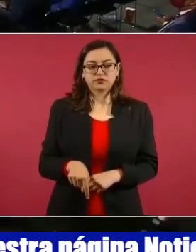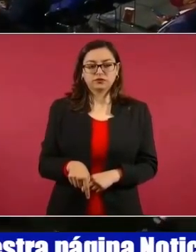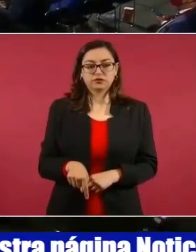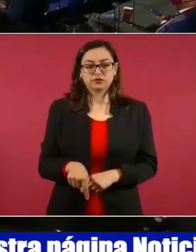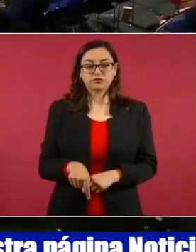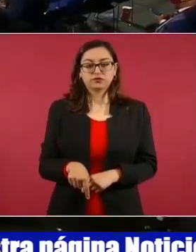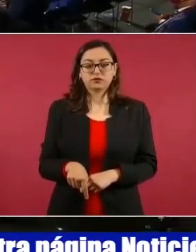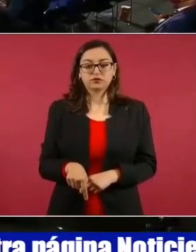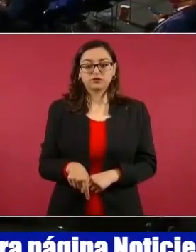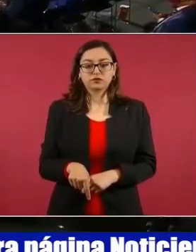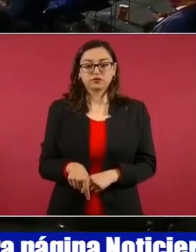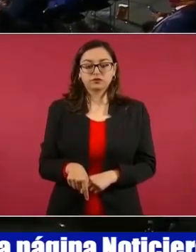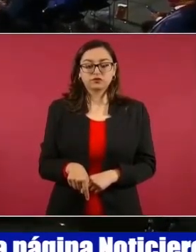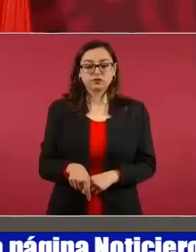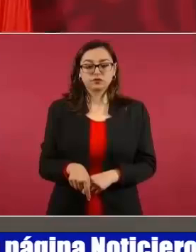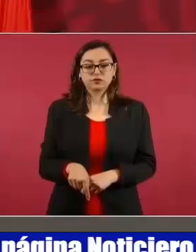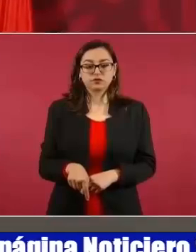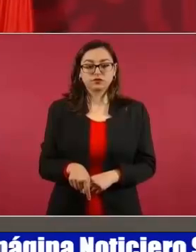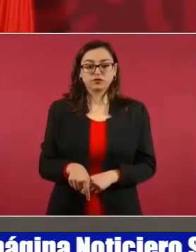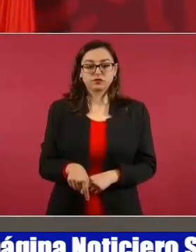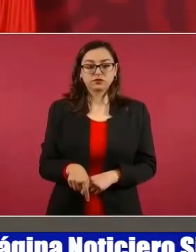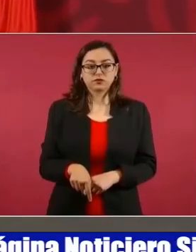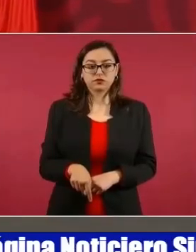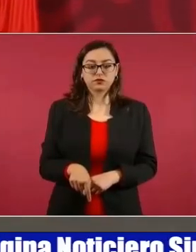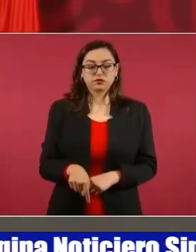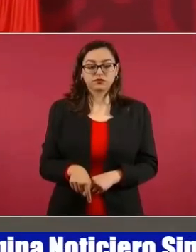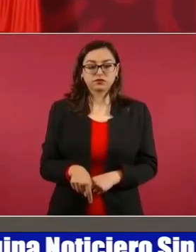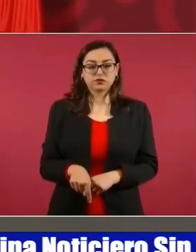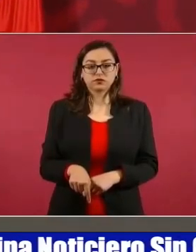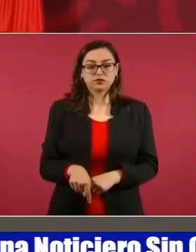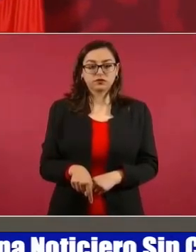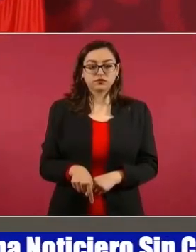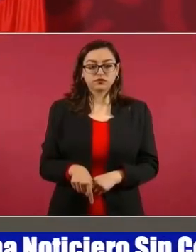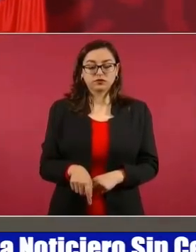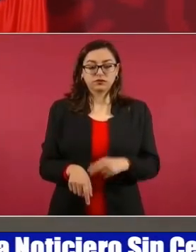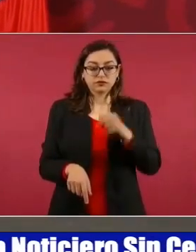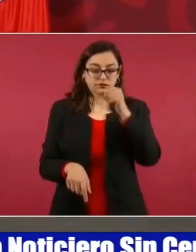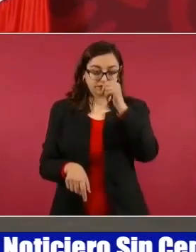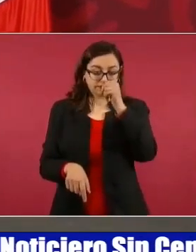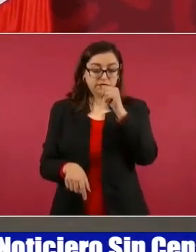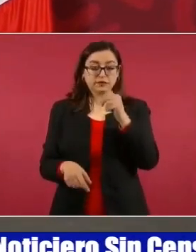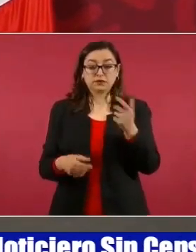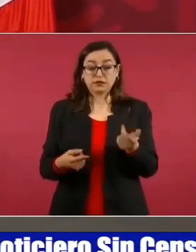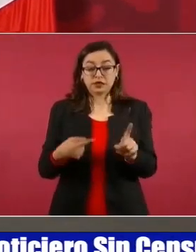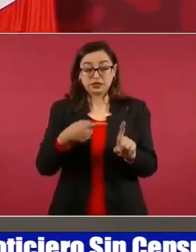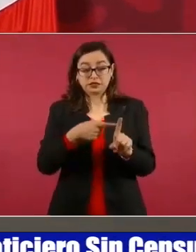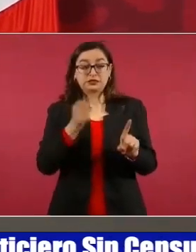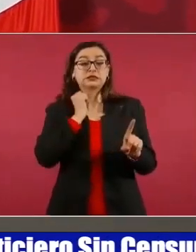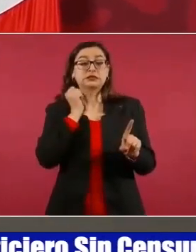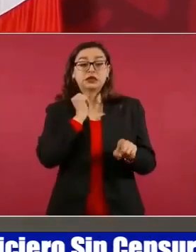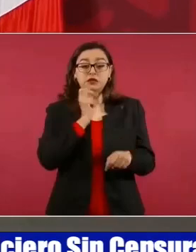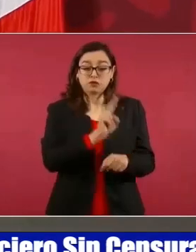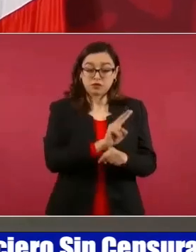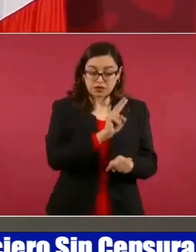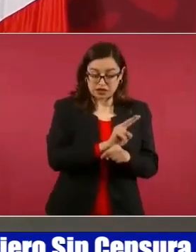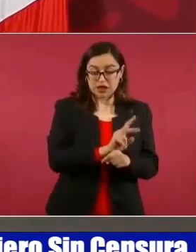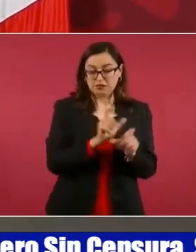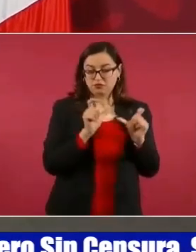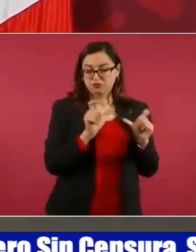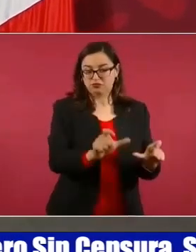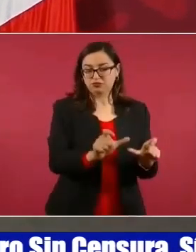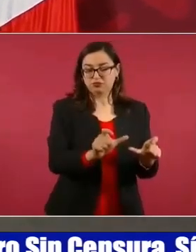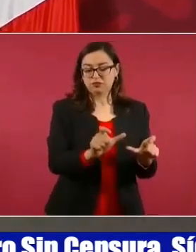Defensa, que no pudo al día siguiente o a la semana que se tenía toda la información dar a conocer los hechos, por qué